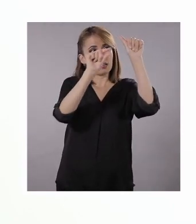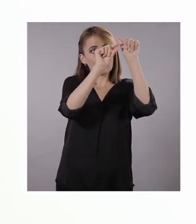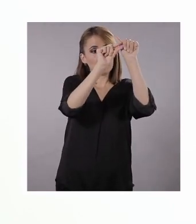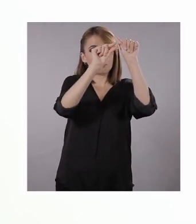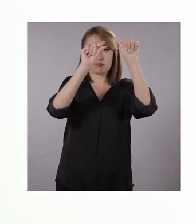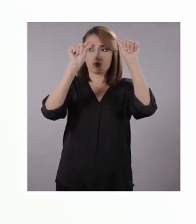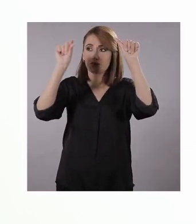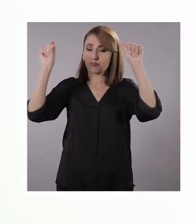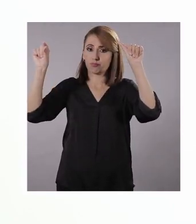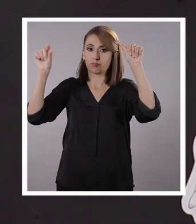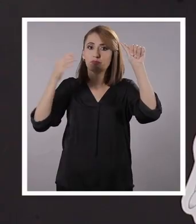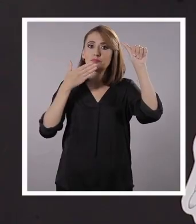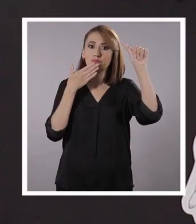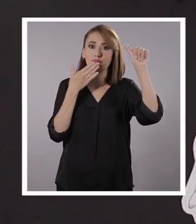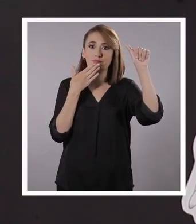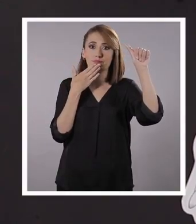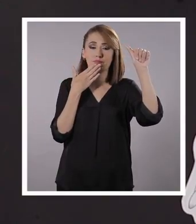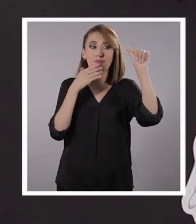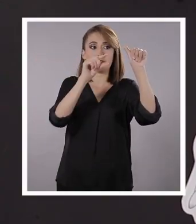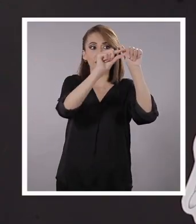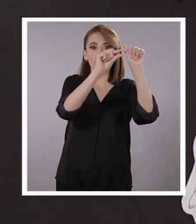una palabra fantástica.